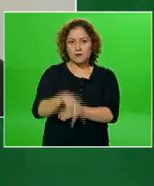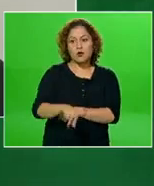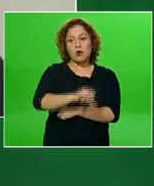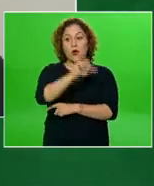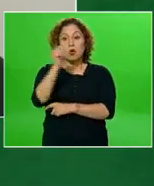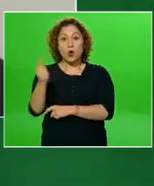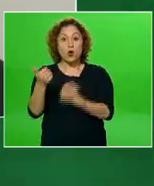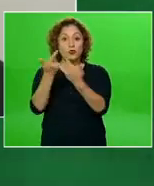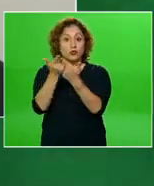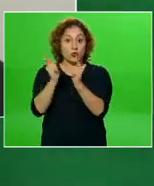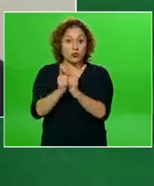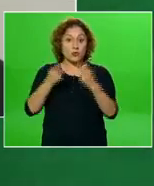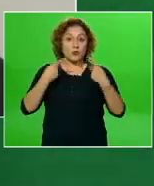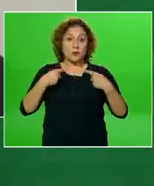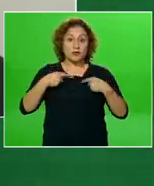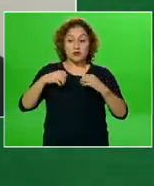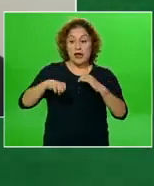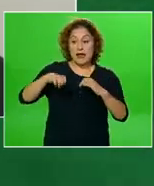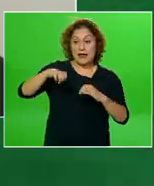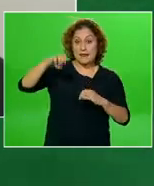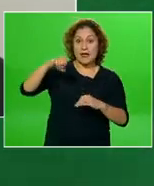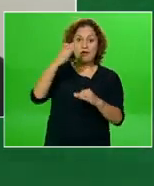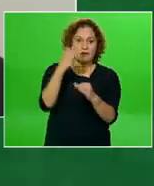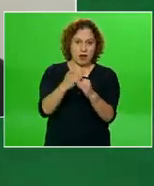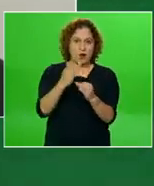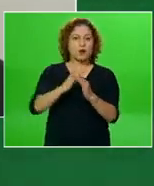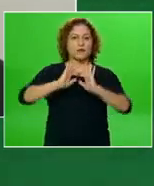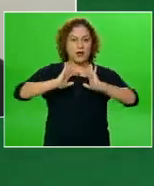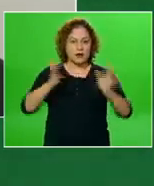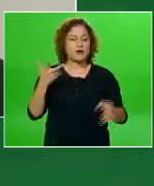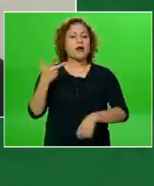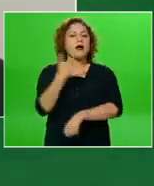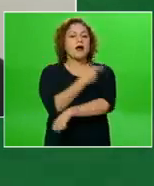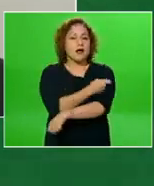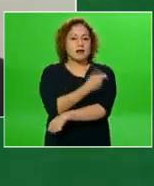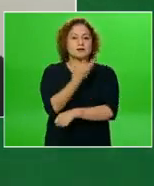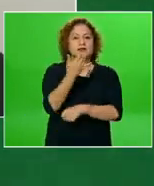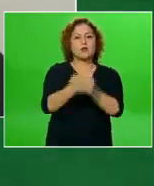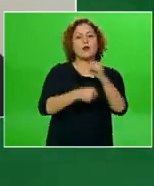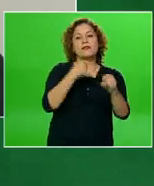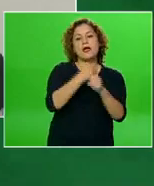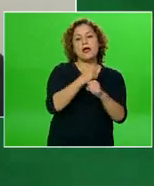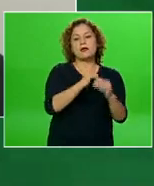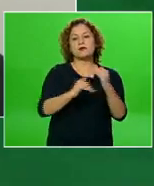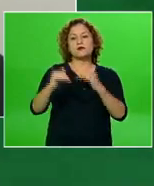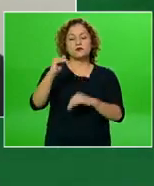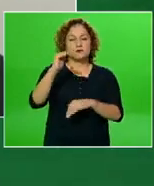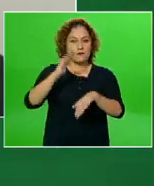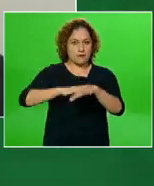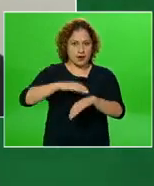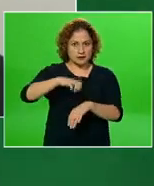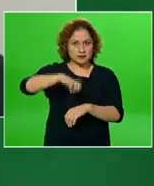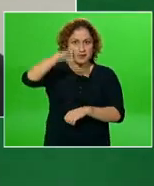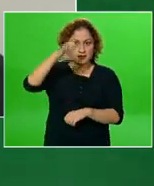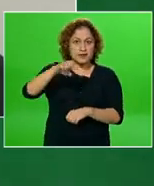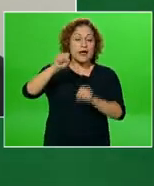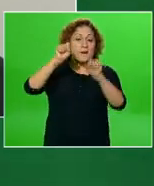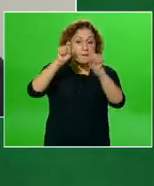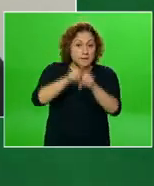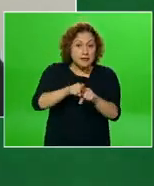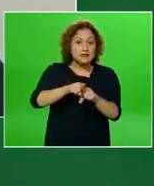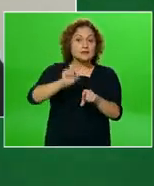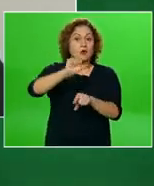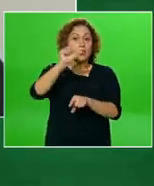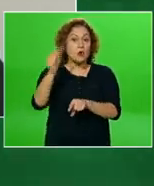la edad ahora que estamos por ejemplo vacunando ya a los de 50 años y más también suelen concentrar